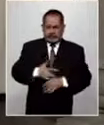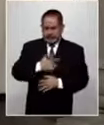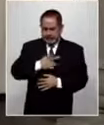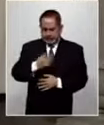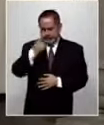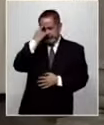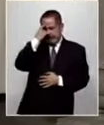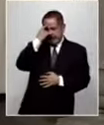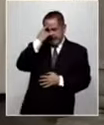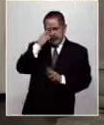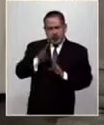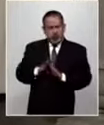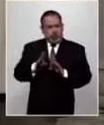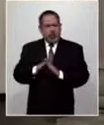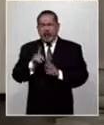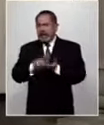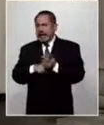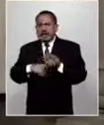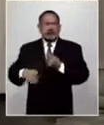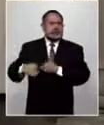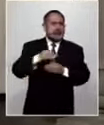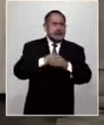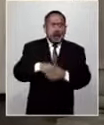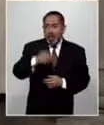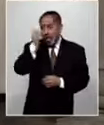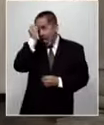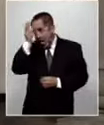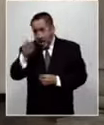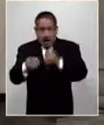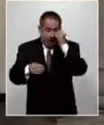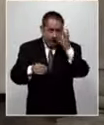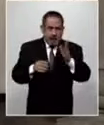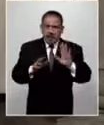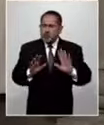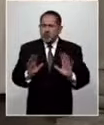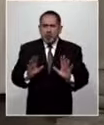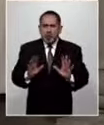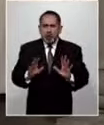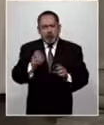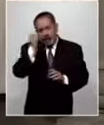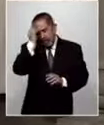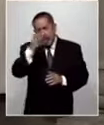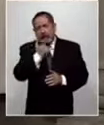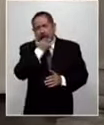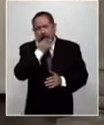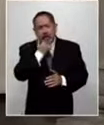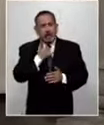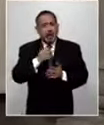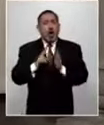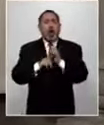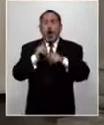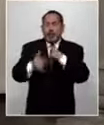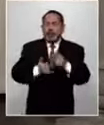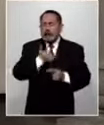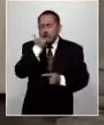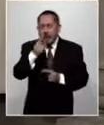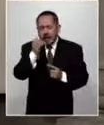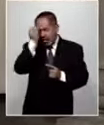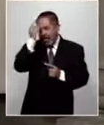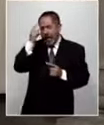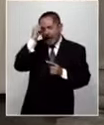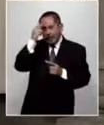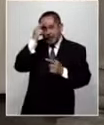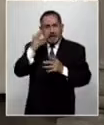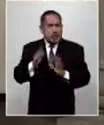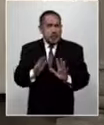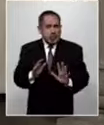social que, por un lado, impida que el olvido colectivo perdone y fomente los errores del pasado y que, por el otro,